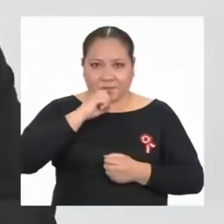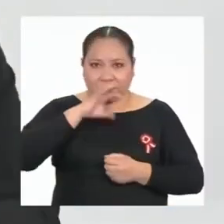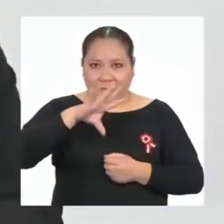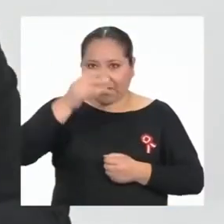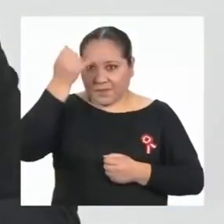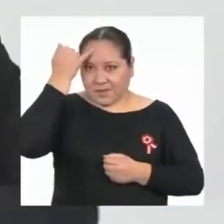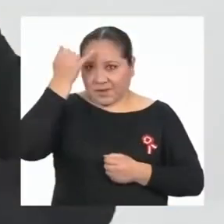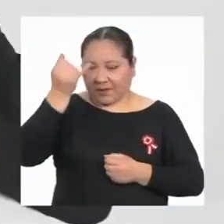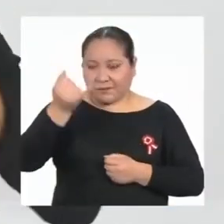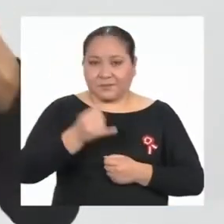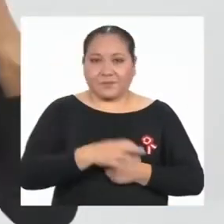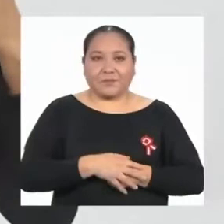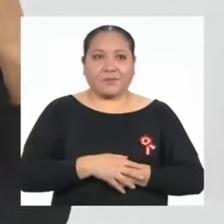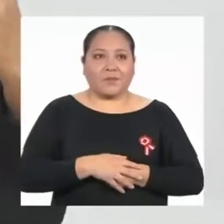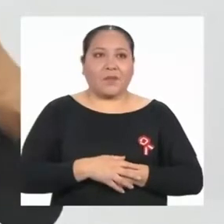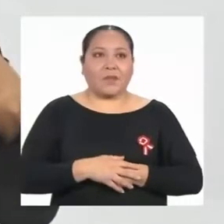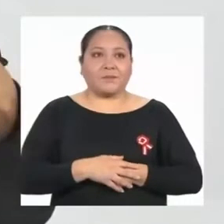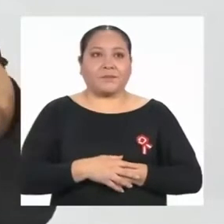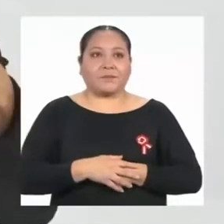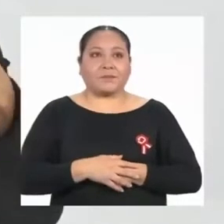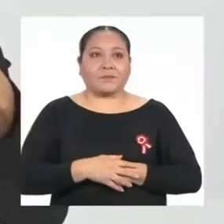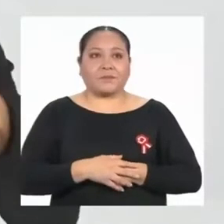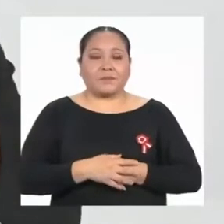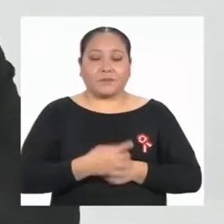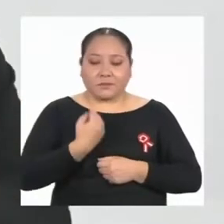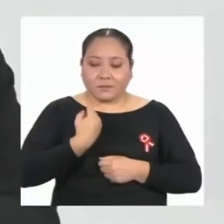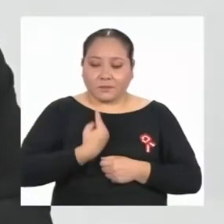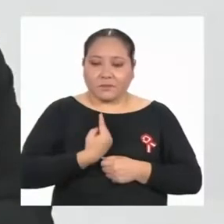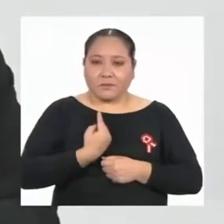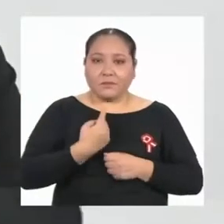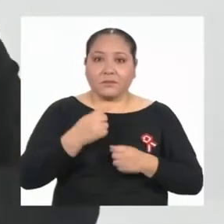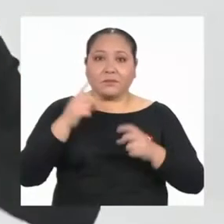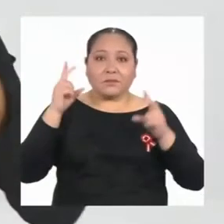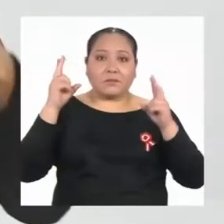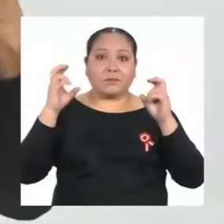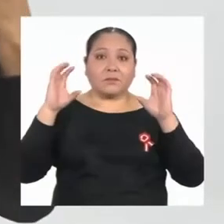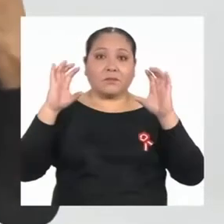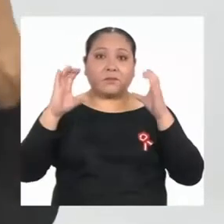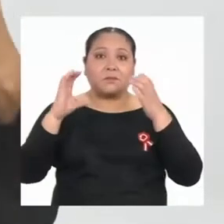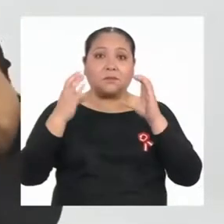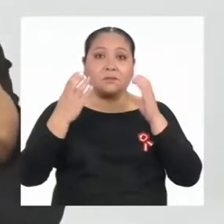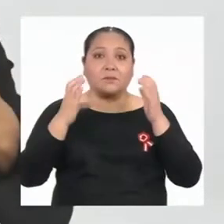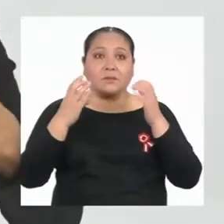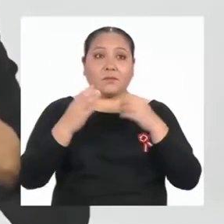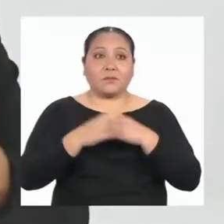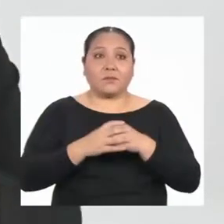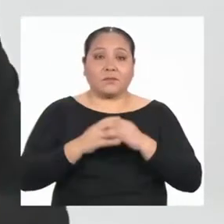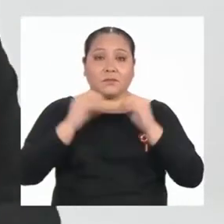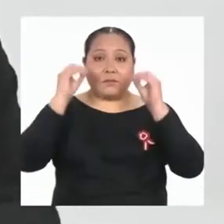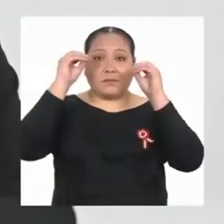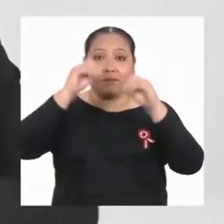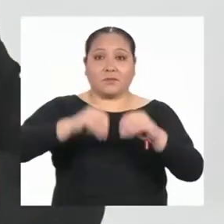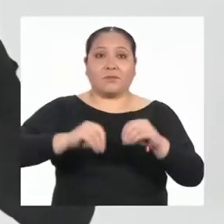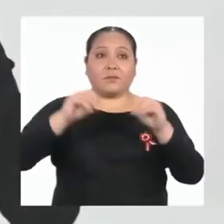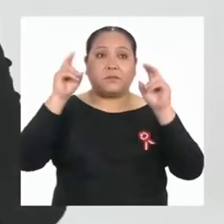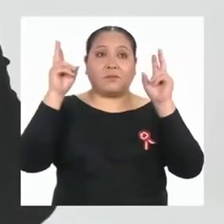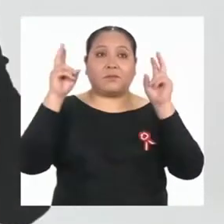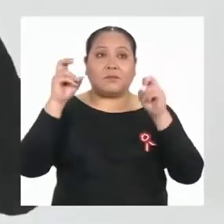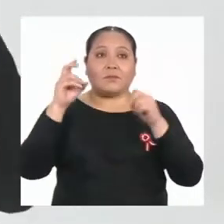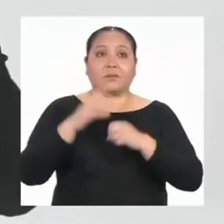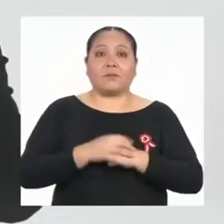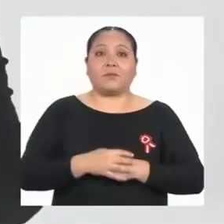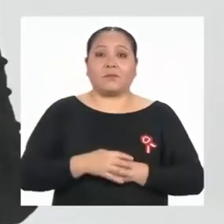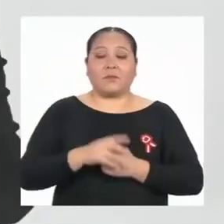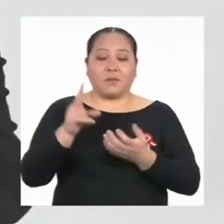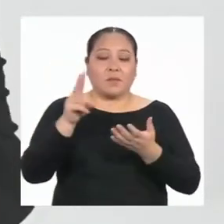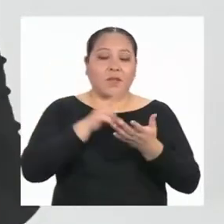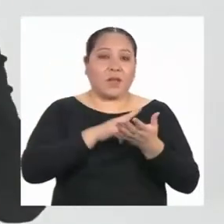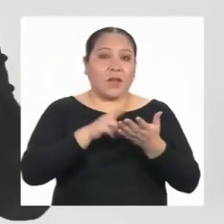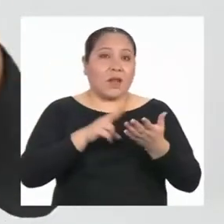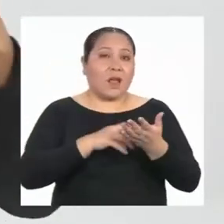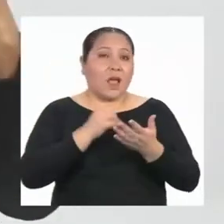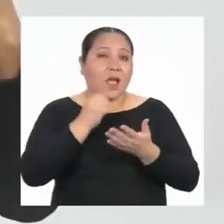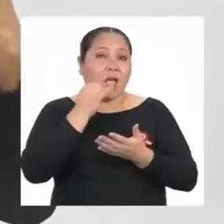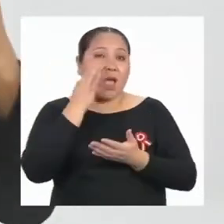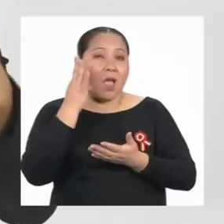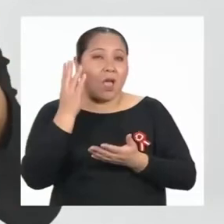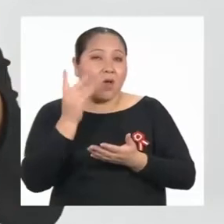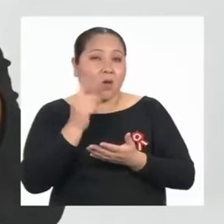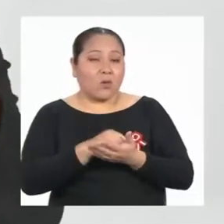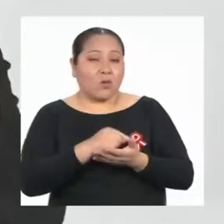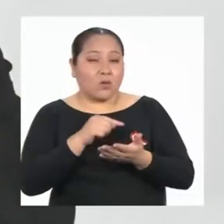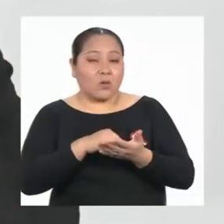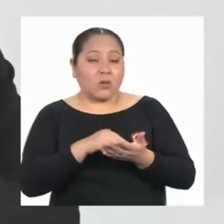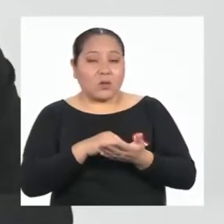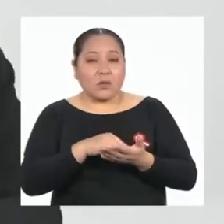algo. Desde nuestra área de comunicación, abordaremos el tema leyendo algunos textos que